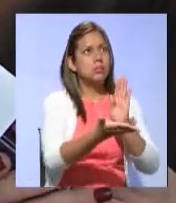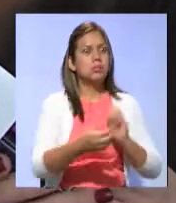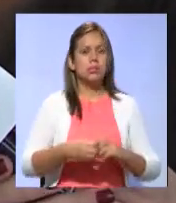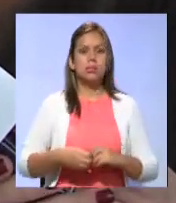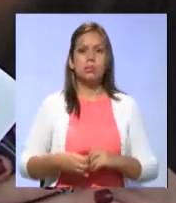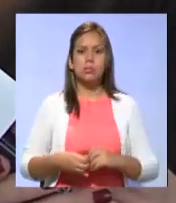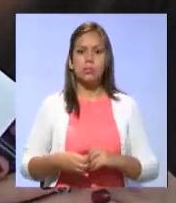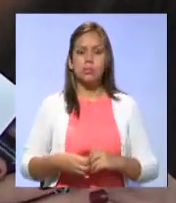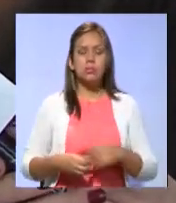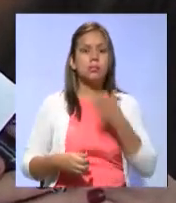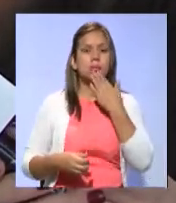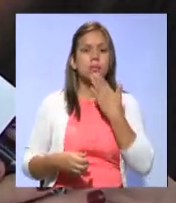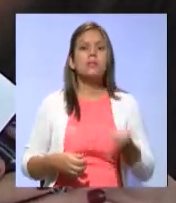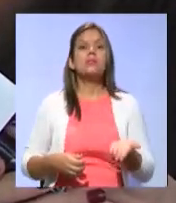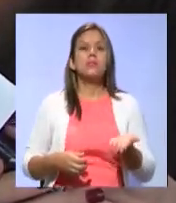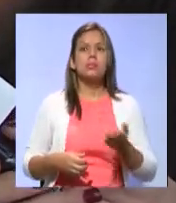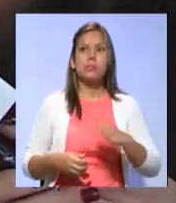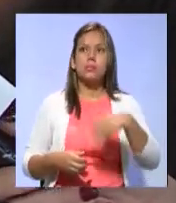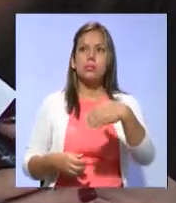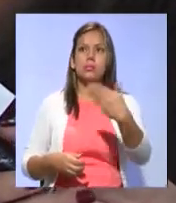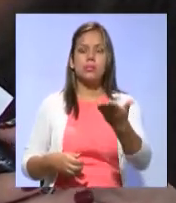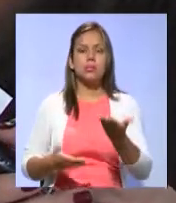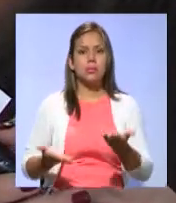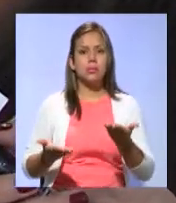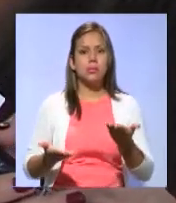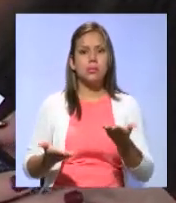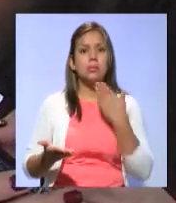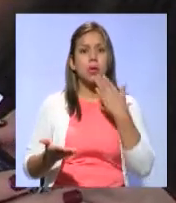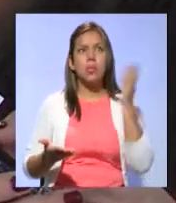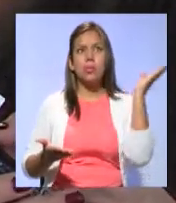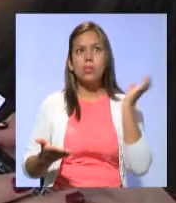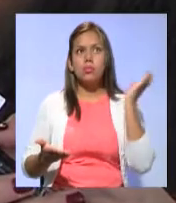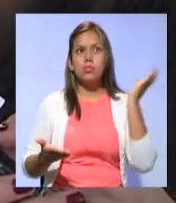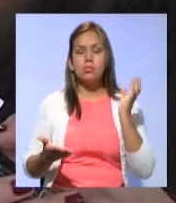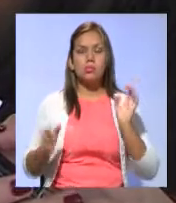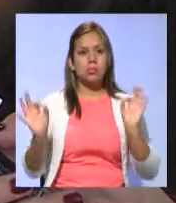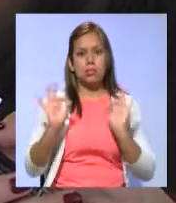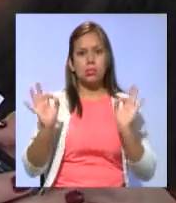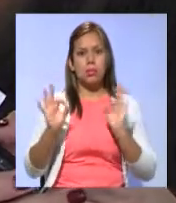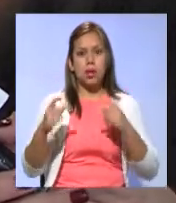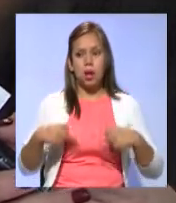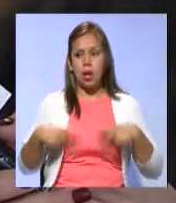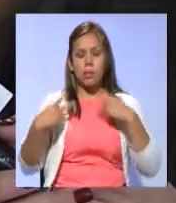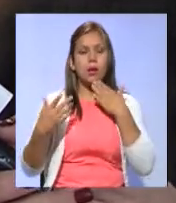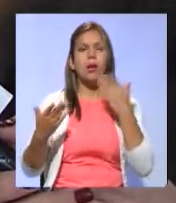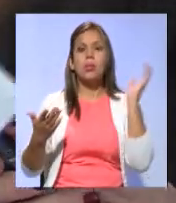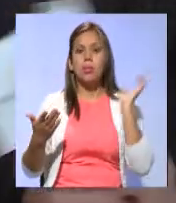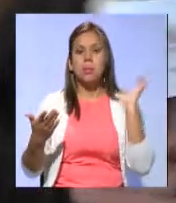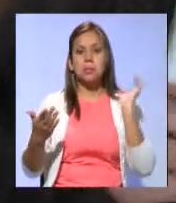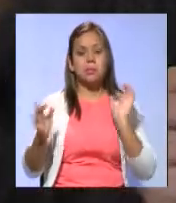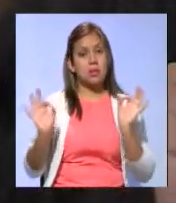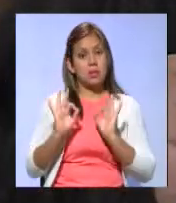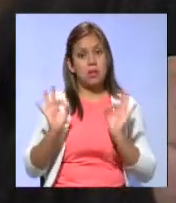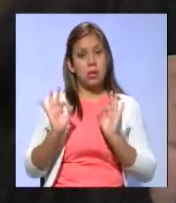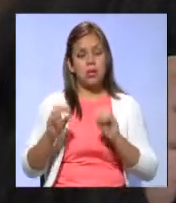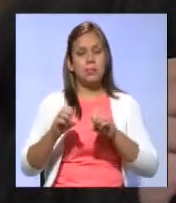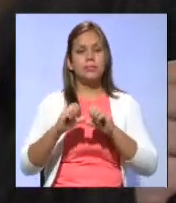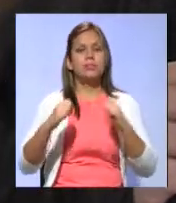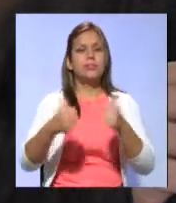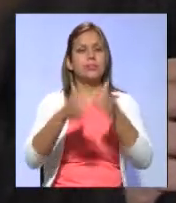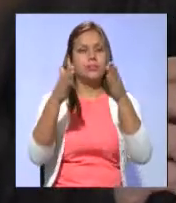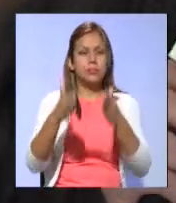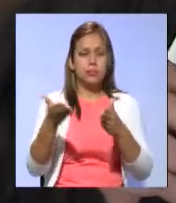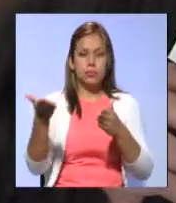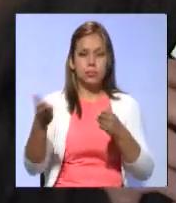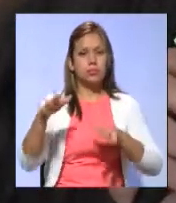de patrono, no va a tener esa esperanza de una vida digna, pues no tendrá una pensión jubilar. Ahora, asambleísta, aquí se vio alrededor